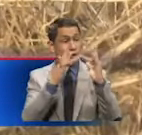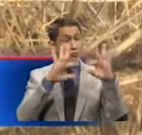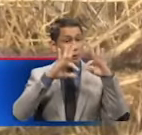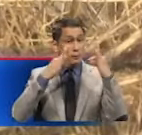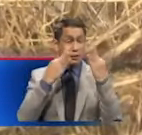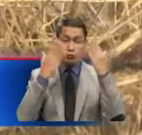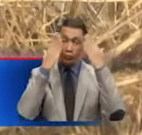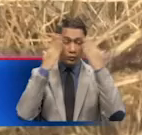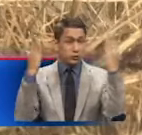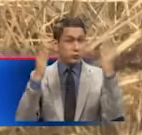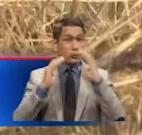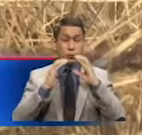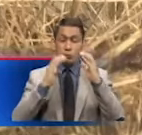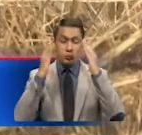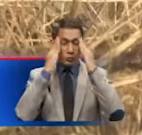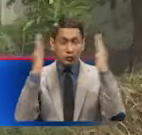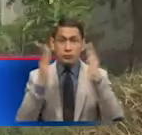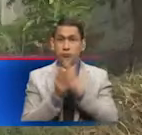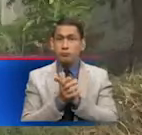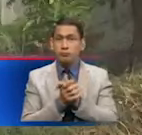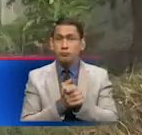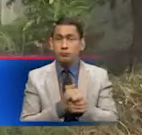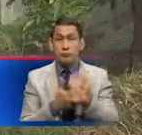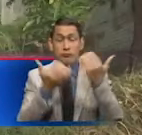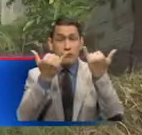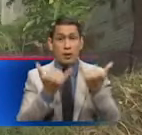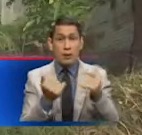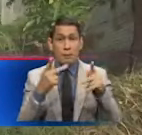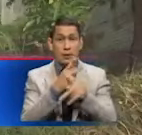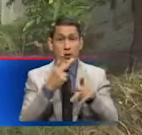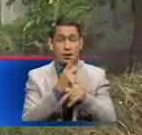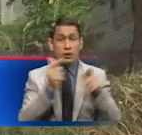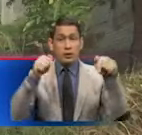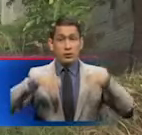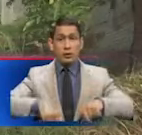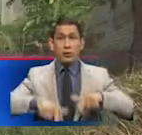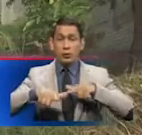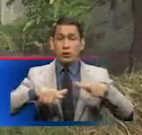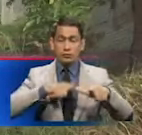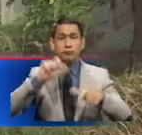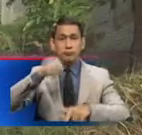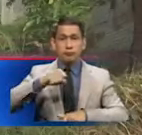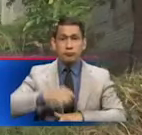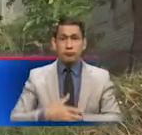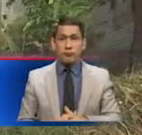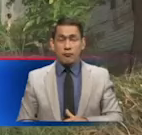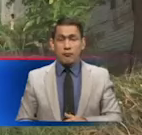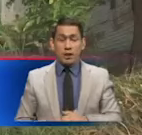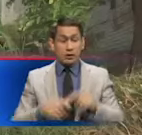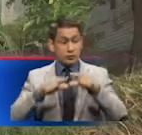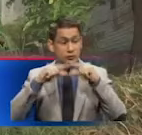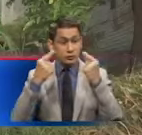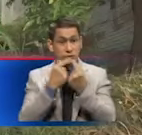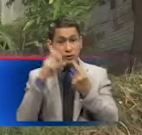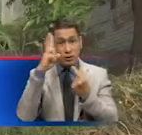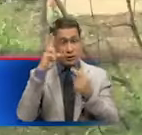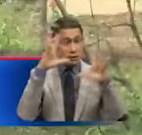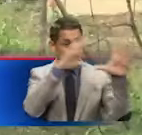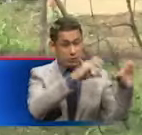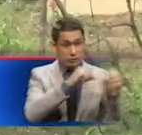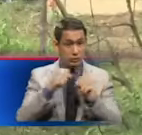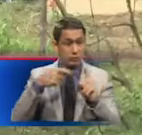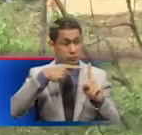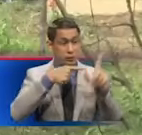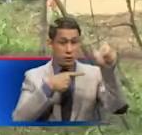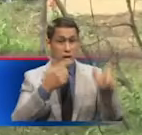cuentan? Que está bien peligroso. ¿Por acá? Sí. Dice que estaba secuestrado el señor. No sé nada, verdaderamente